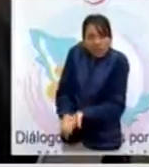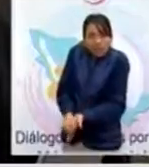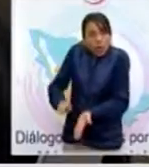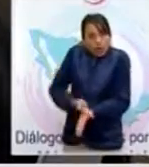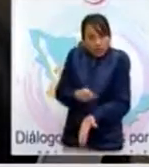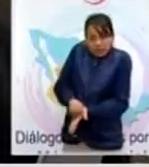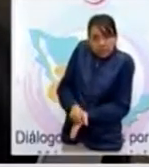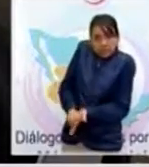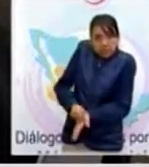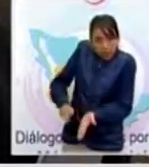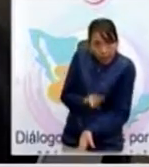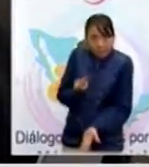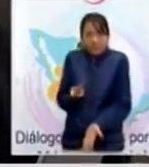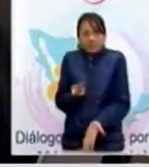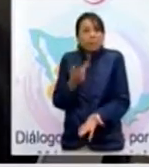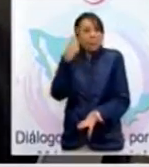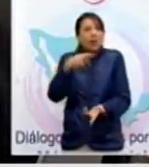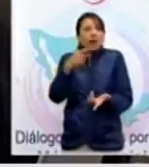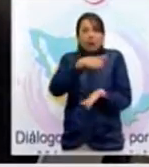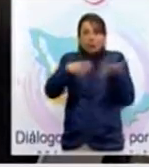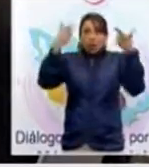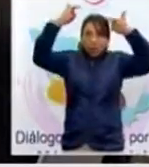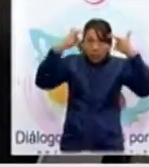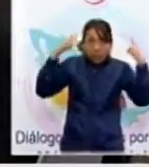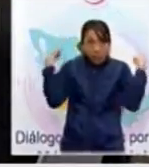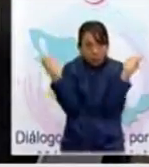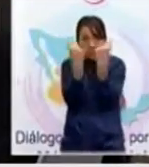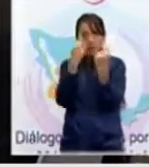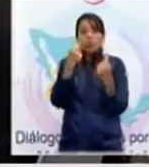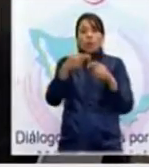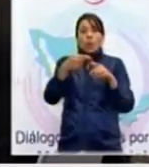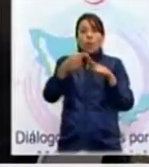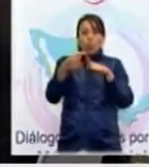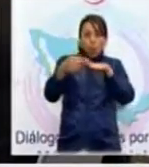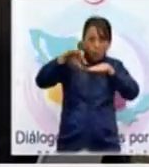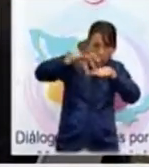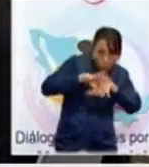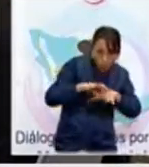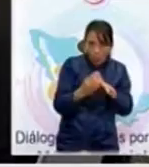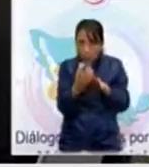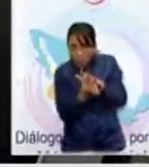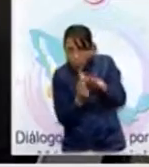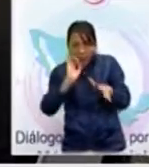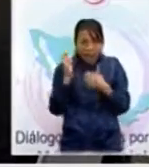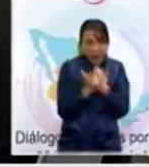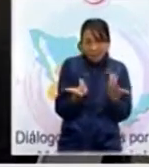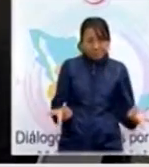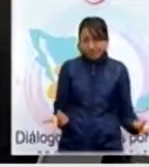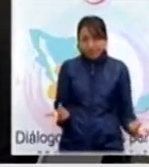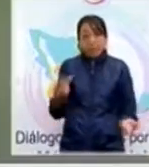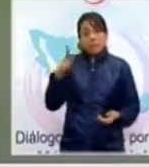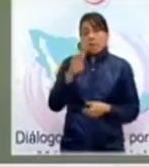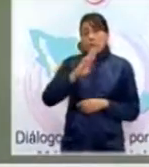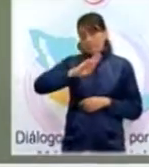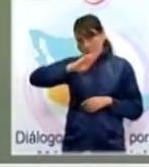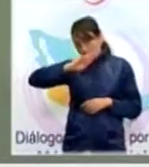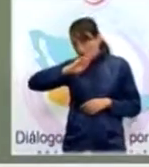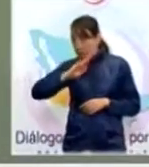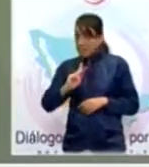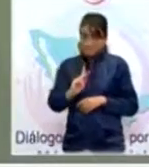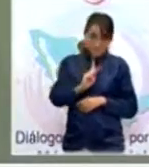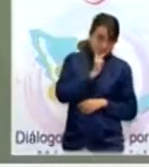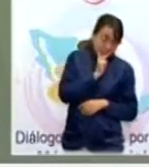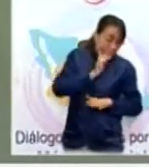un padre, un jefe de familia, o una madre en el papel de madre de familia,